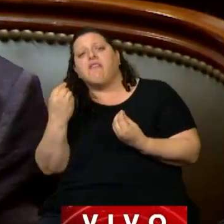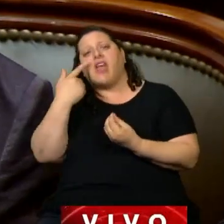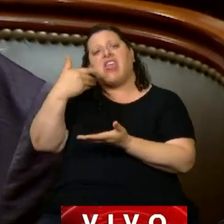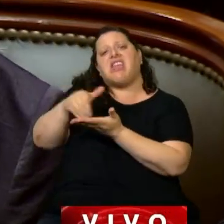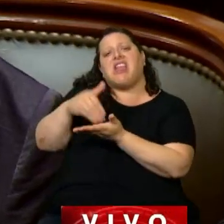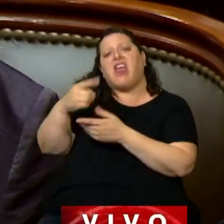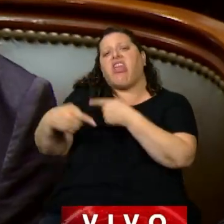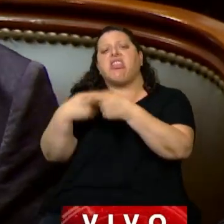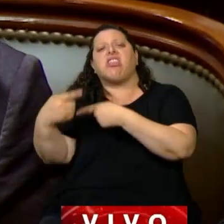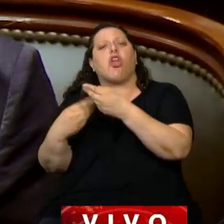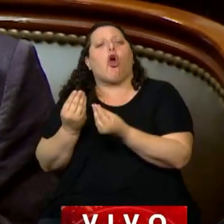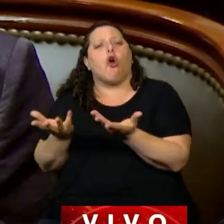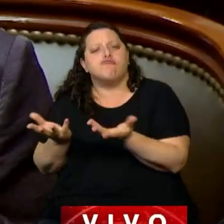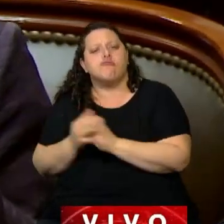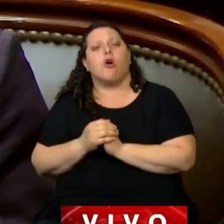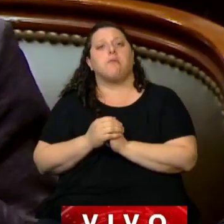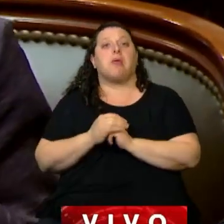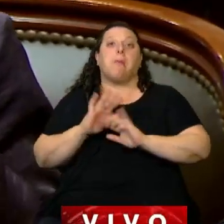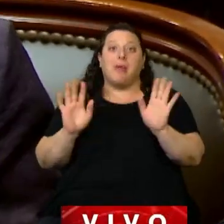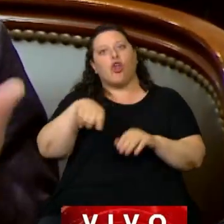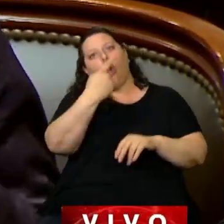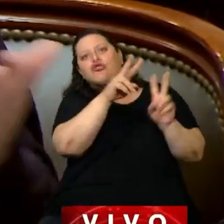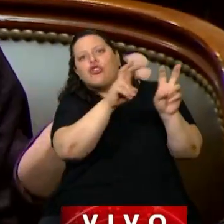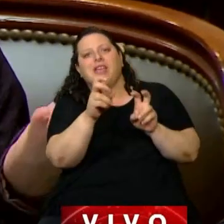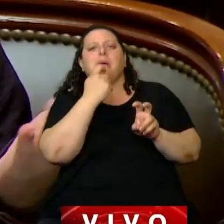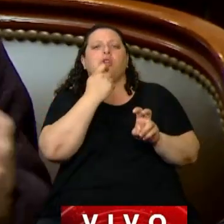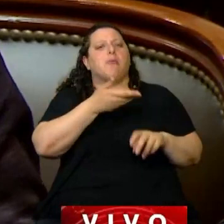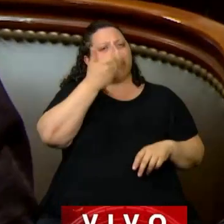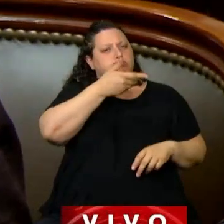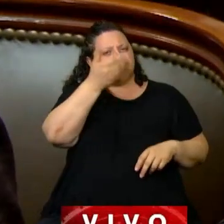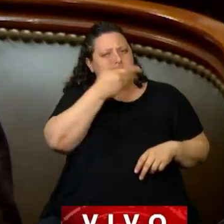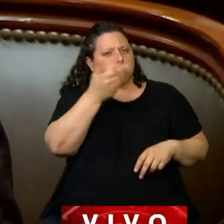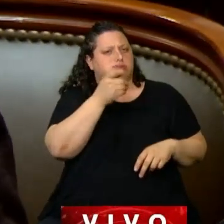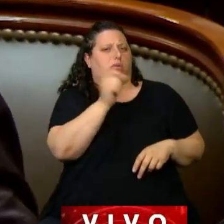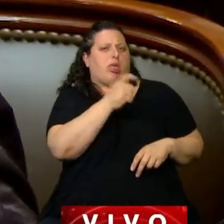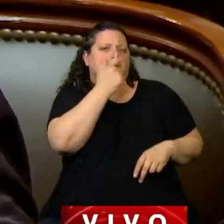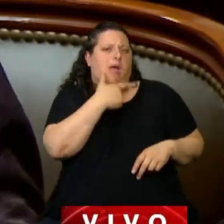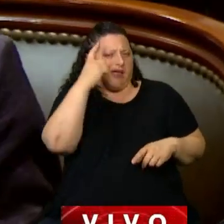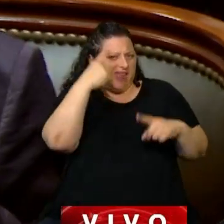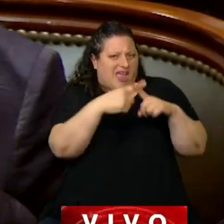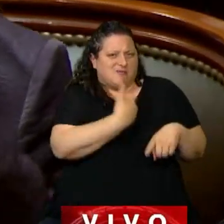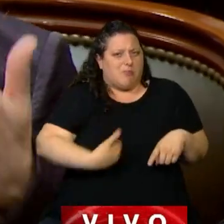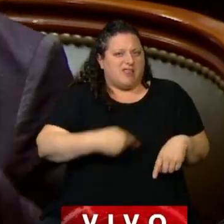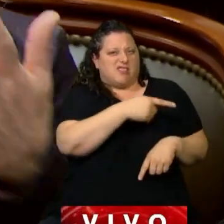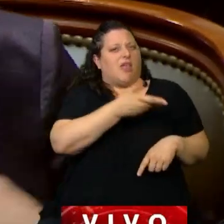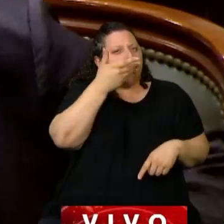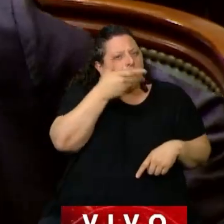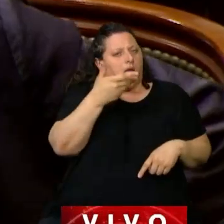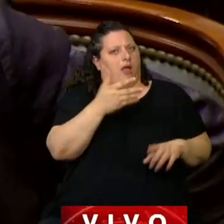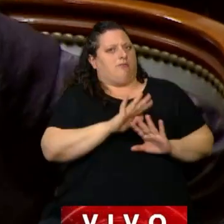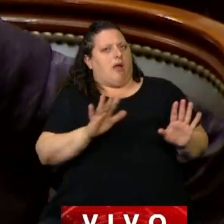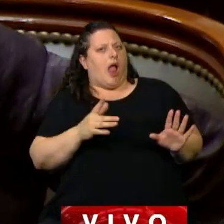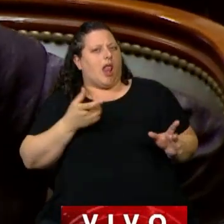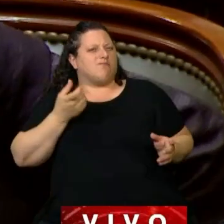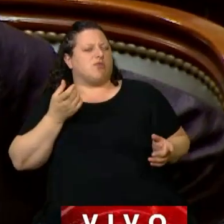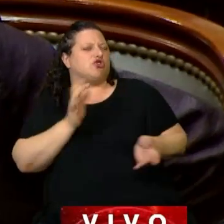tanto Para no perder tiempo con el tema de las declaraciones agresivas y bien repudiadas del ex presidente macri con respecto a las capacidades